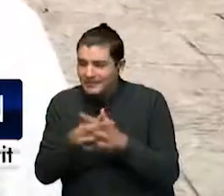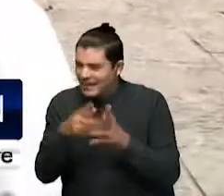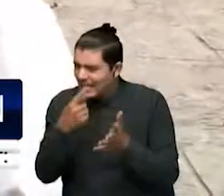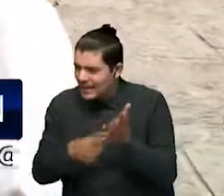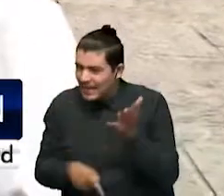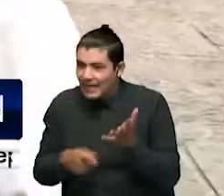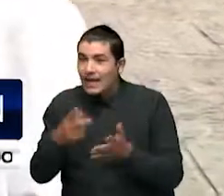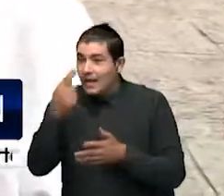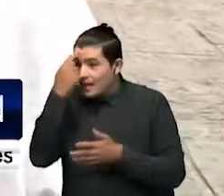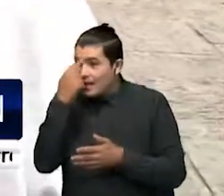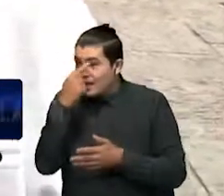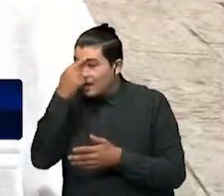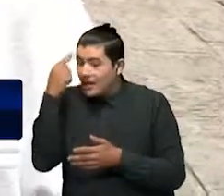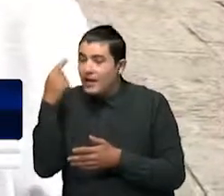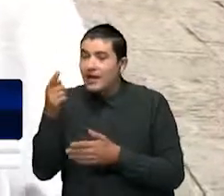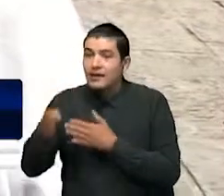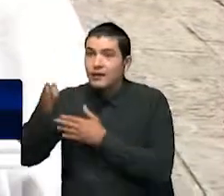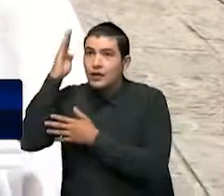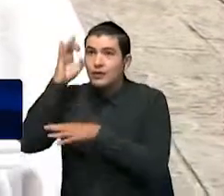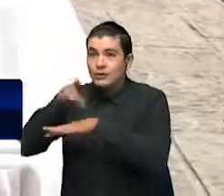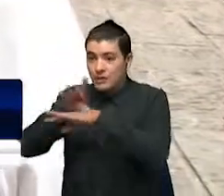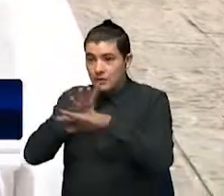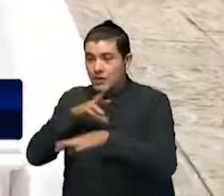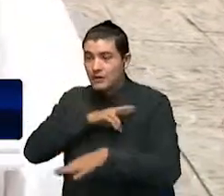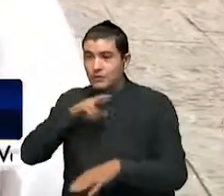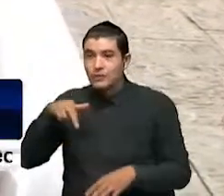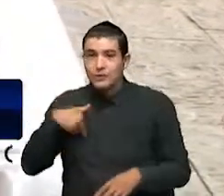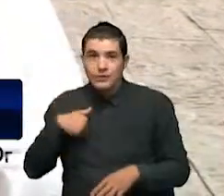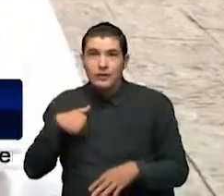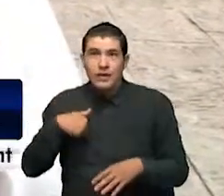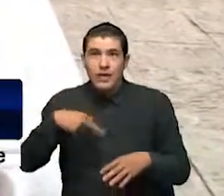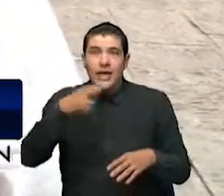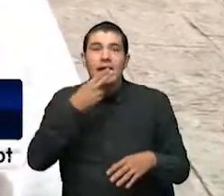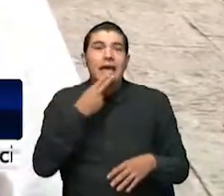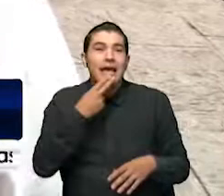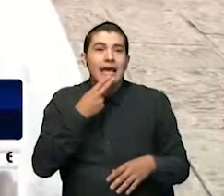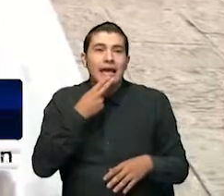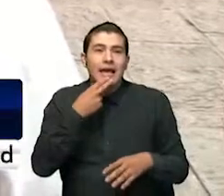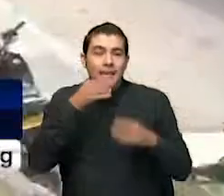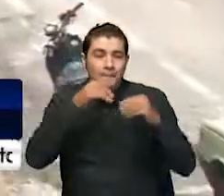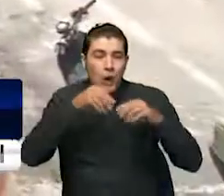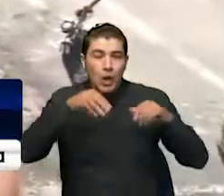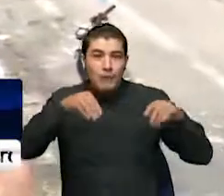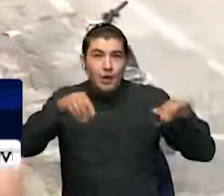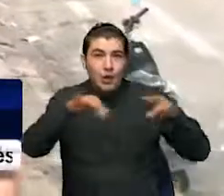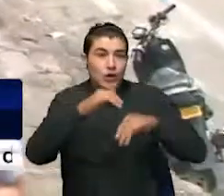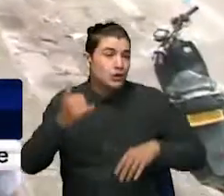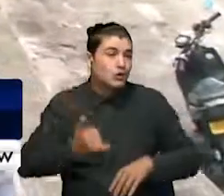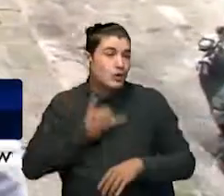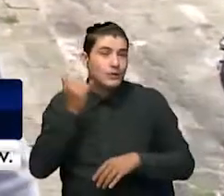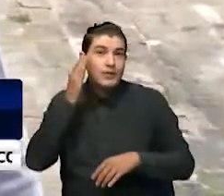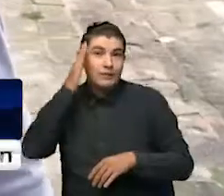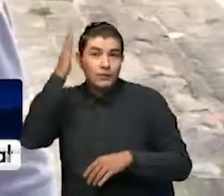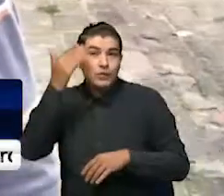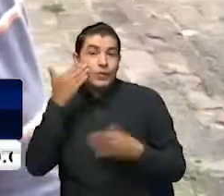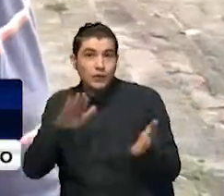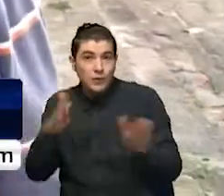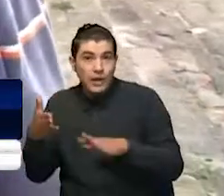es la señal que el Señor nos dejó, que en polvo somos y en polvo nos vamos a convertir. Que